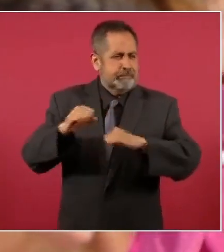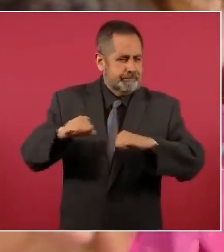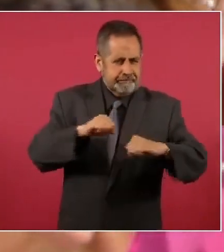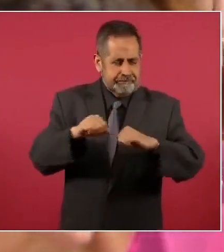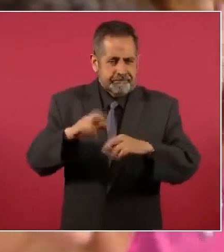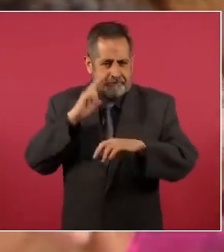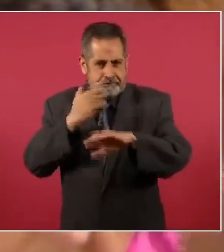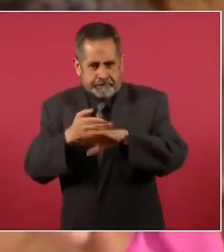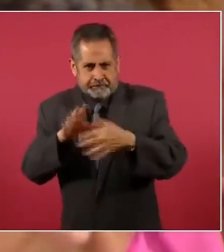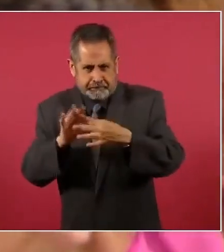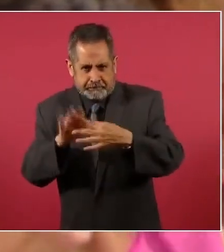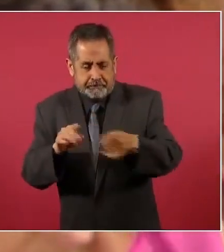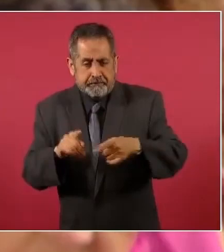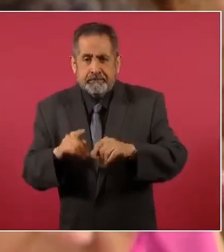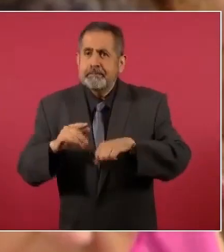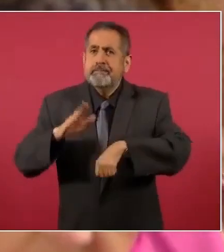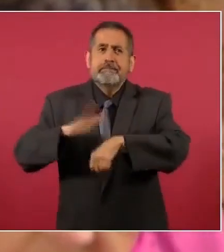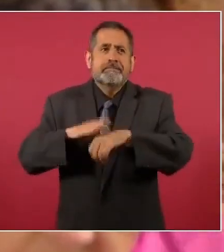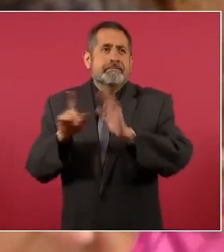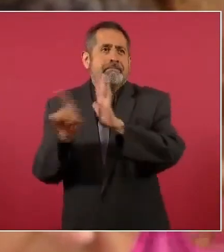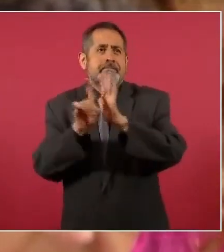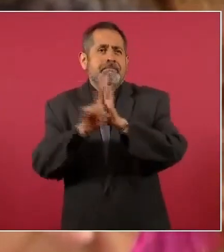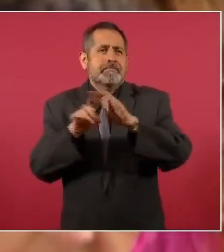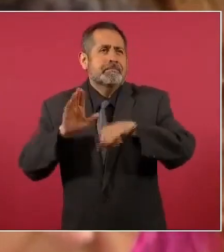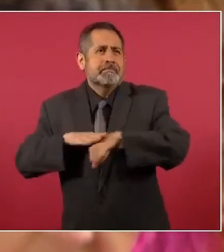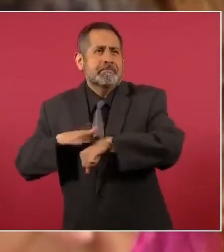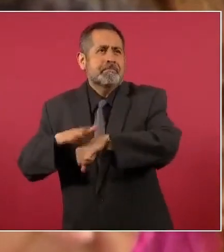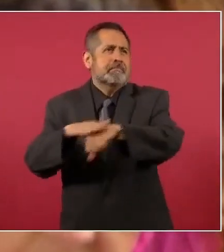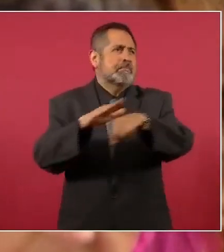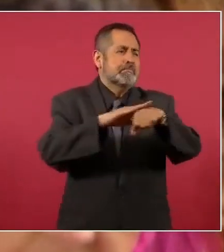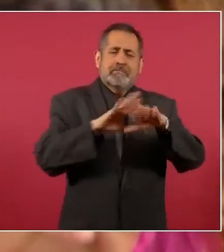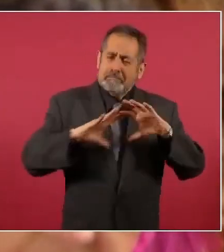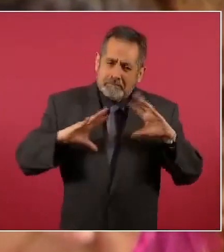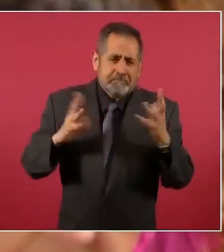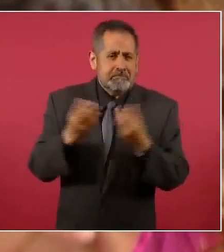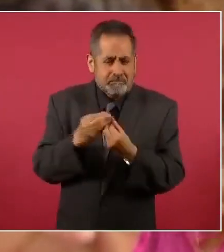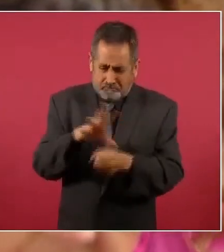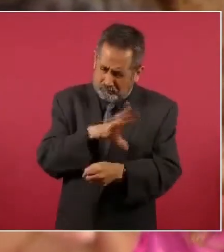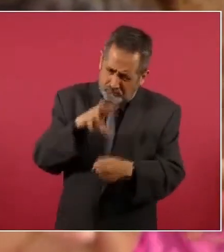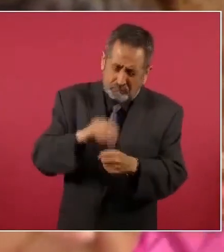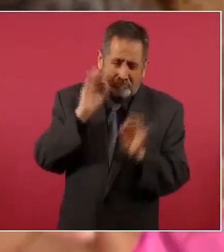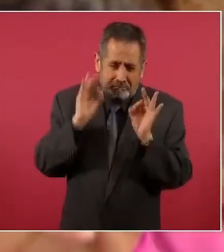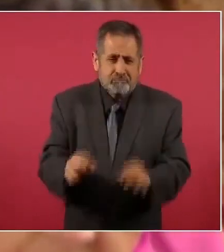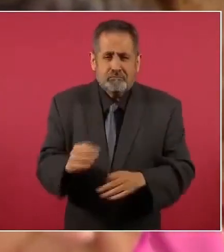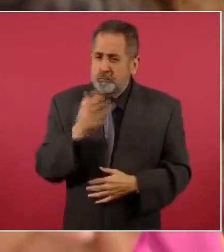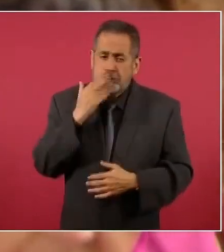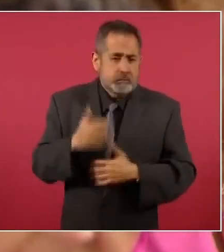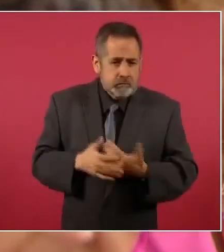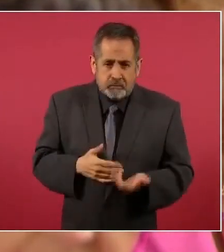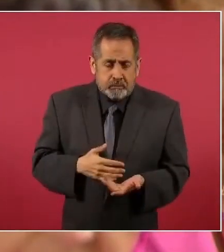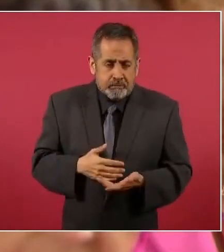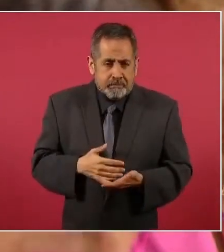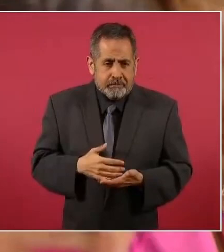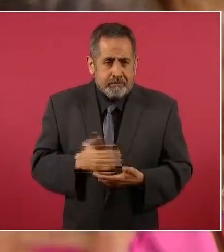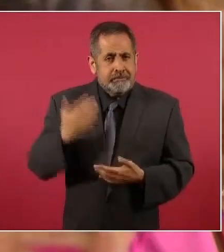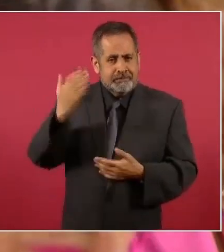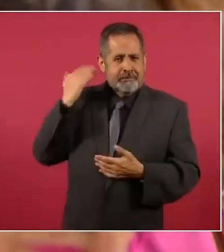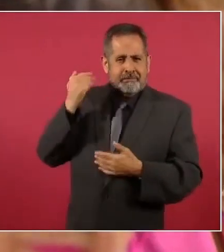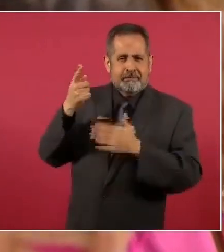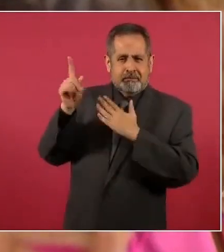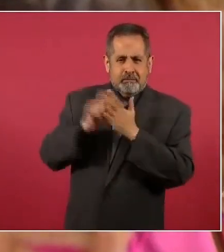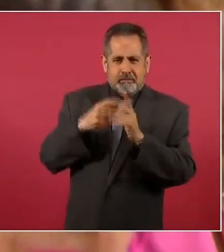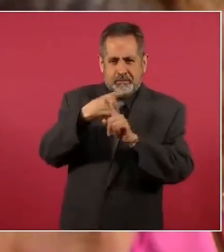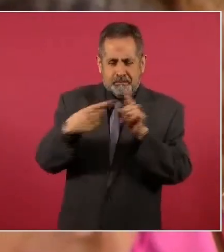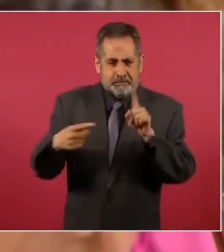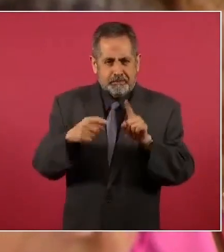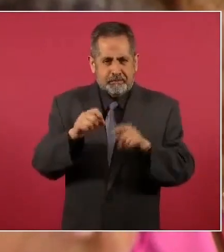alerta sísmica completa. No se tiene. Hace mes y medio hubo sismos, por decir